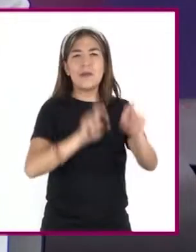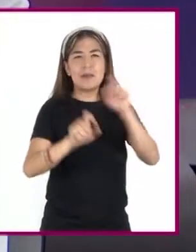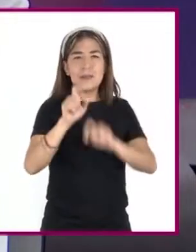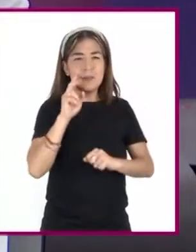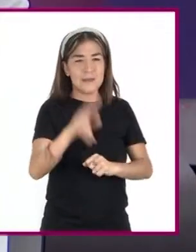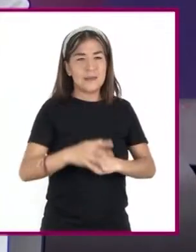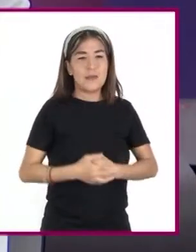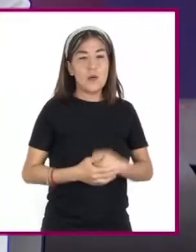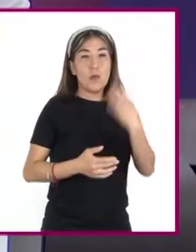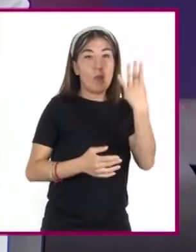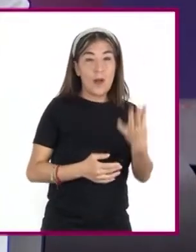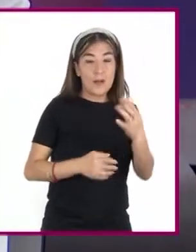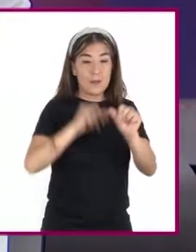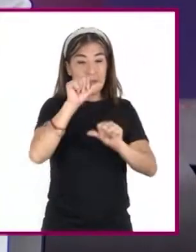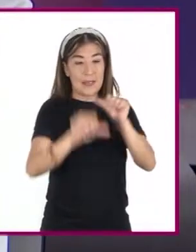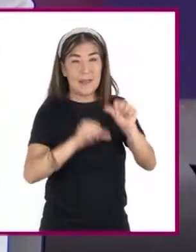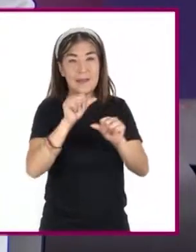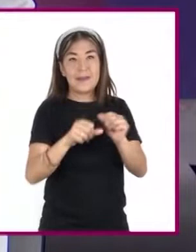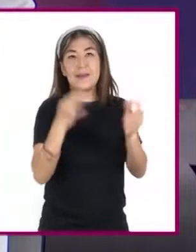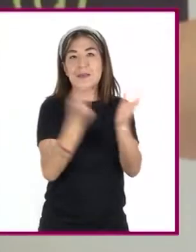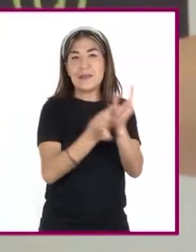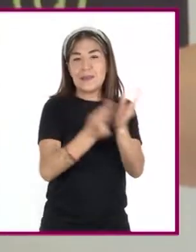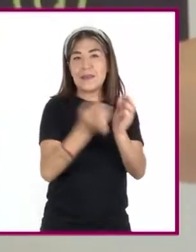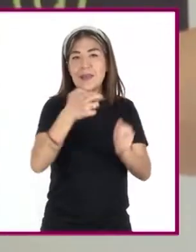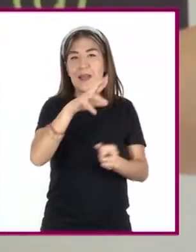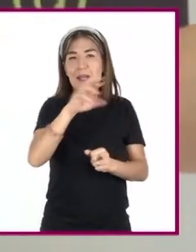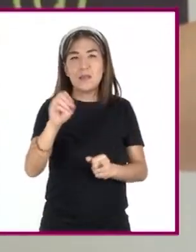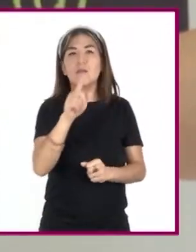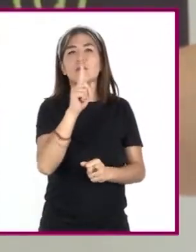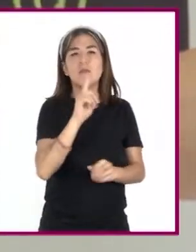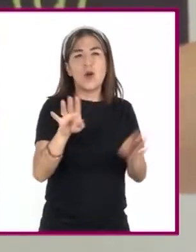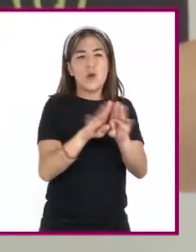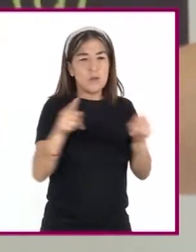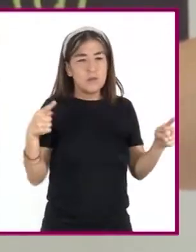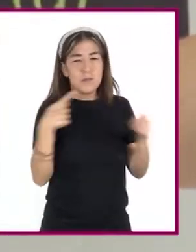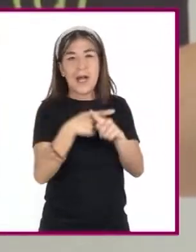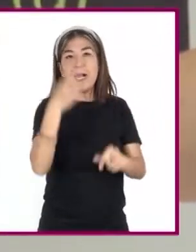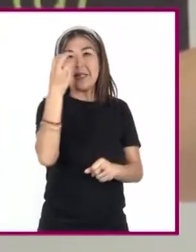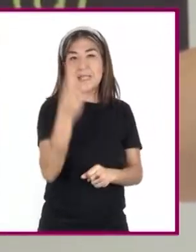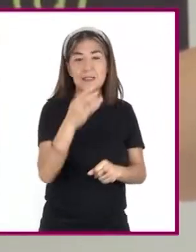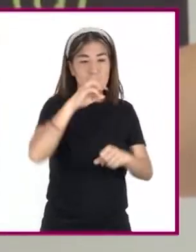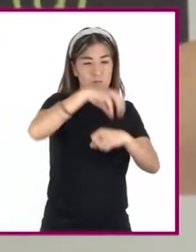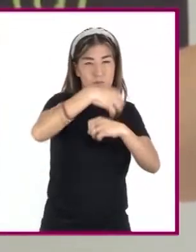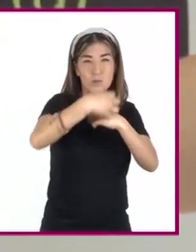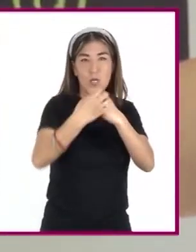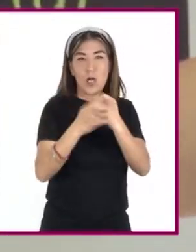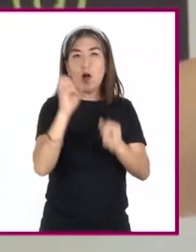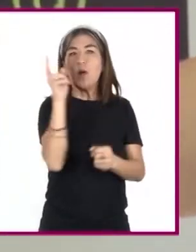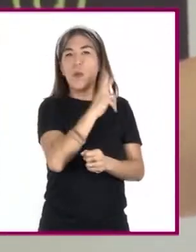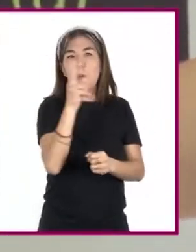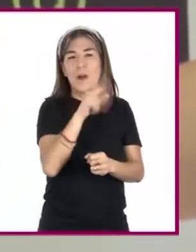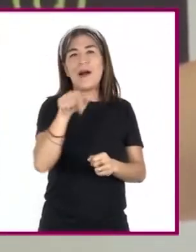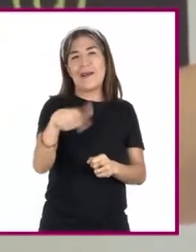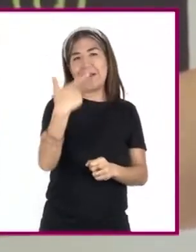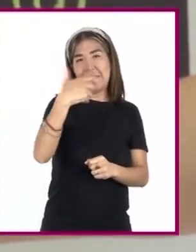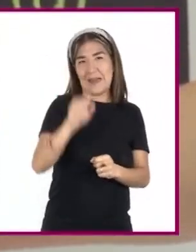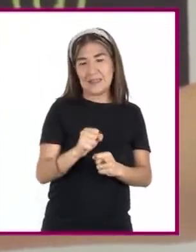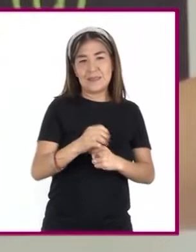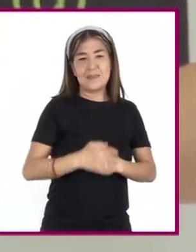átomos de hierro en estado sólido reaccionan con 3 moléculas de oxígeno en estado